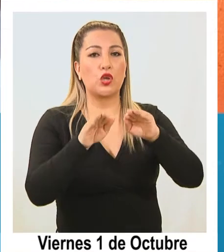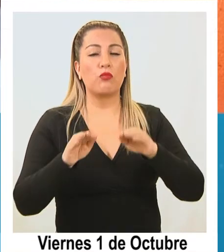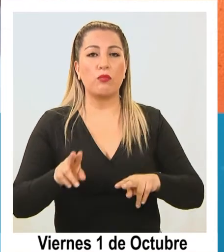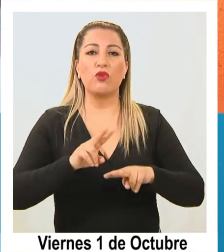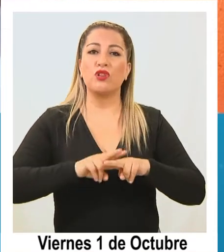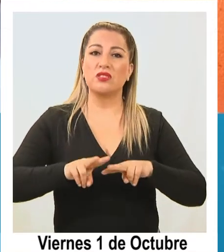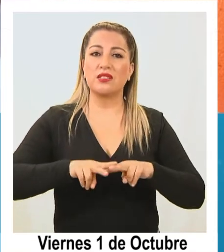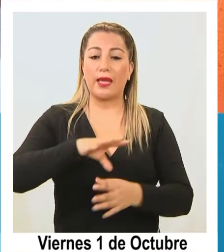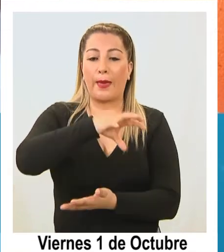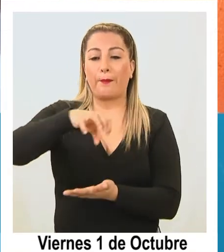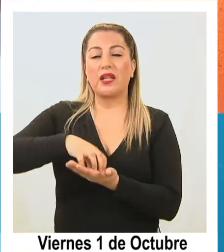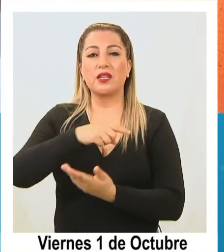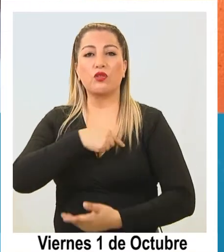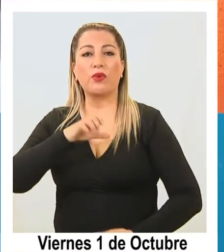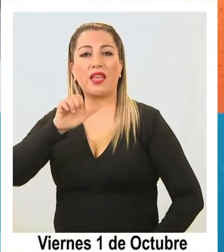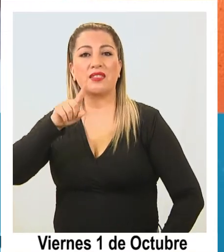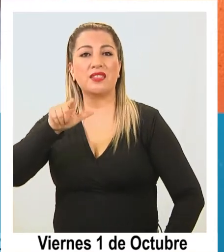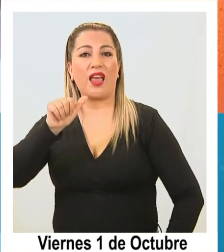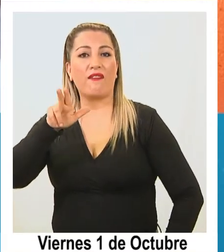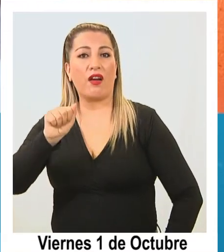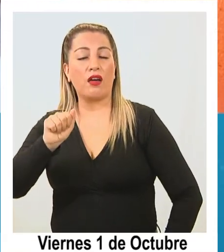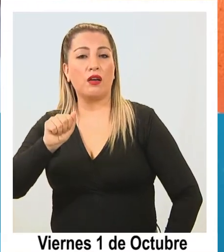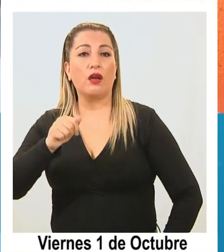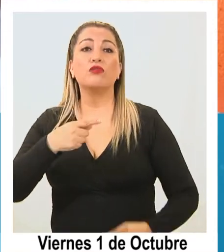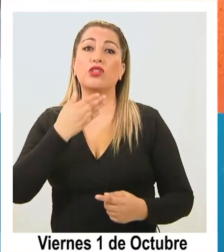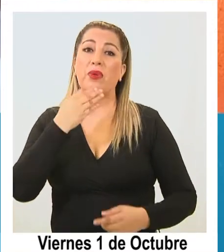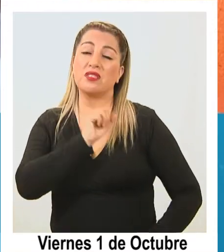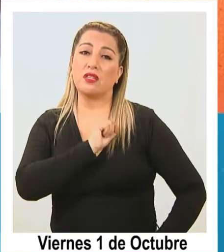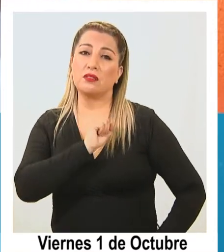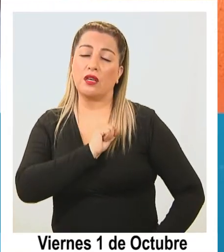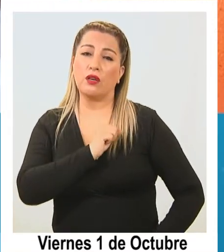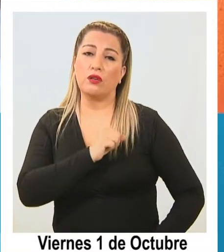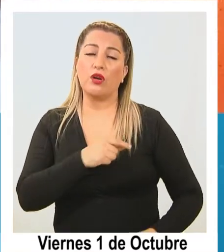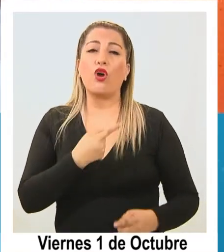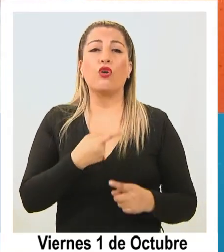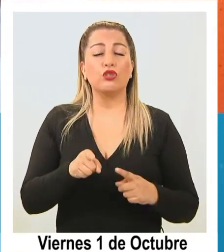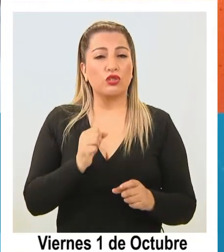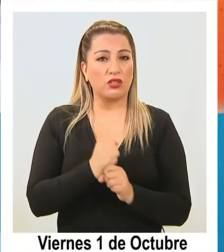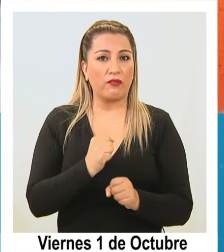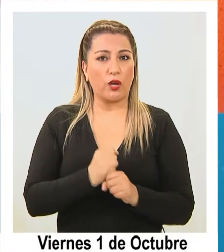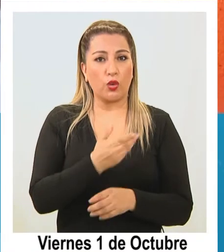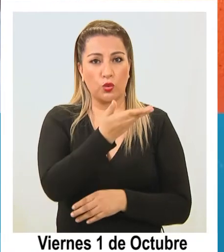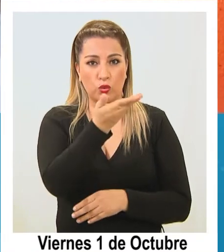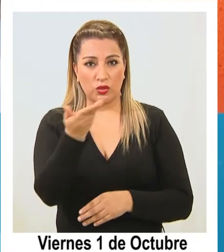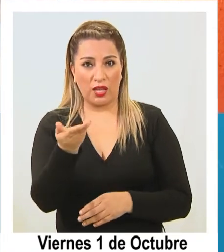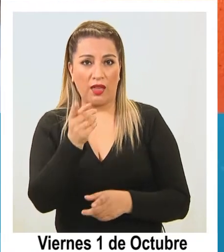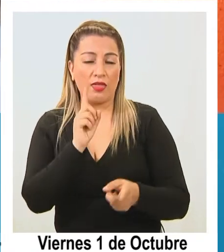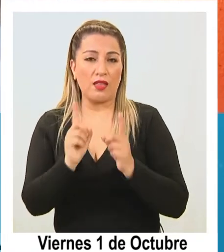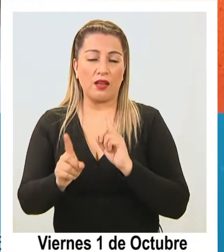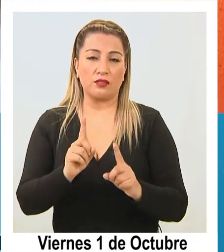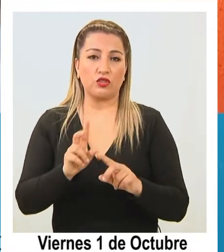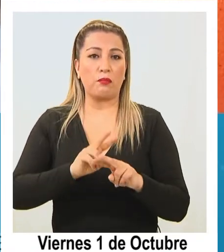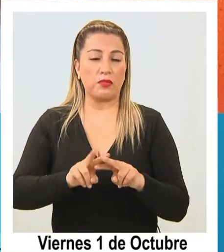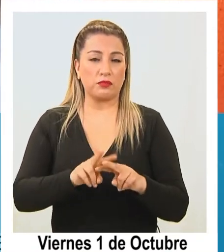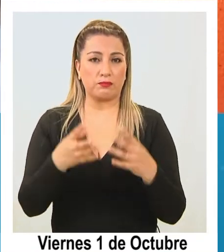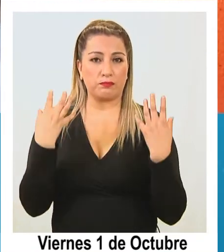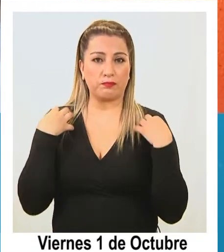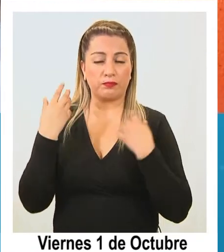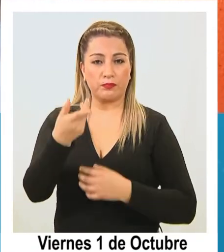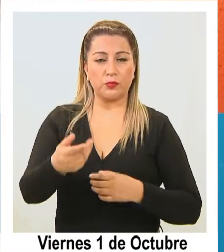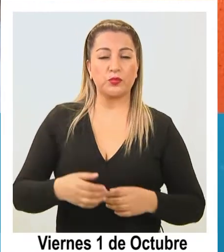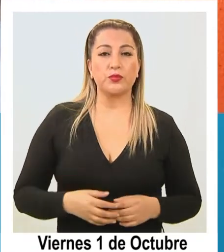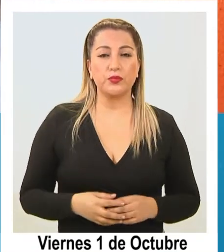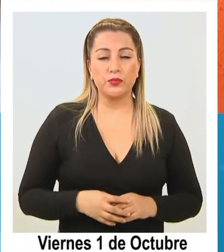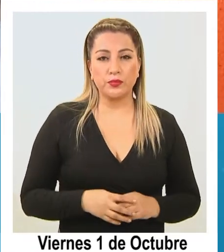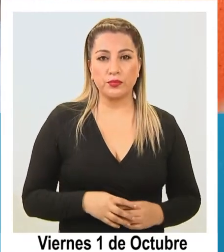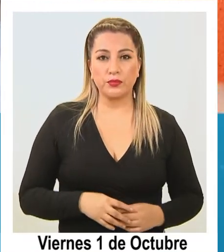Eslava, y luego a Santiago o a otras ciudades de Chile? ¿Y qué otras acciones se van a tomar en el corto plazo por parte de la delegación para enfrentar este tema?